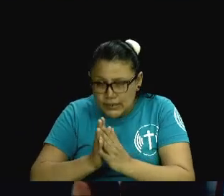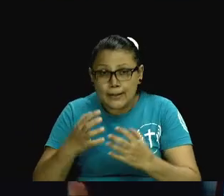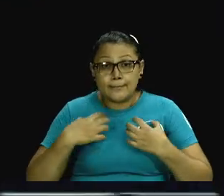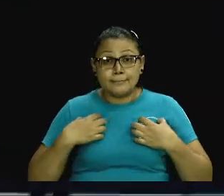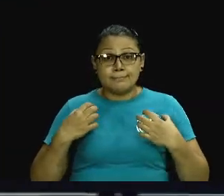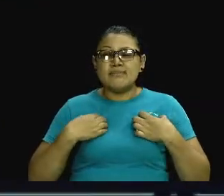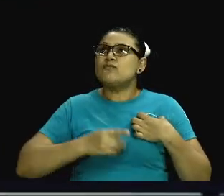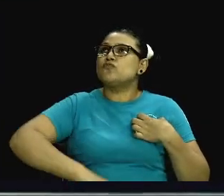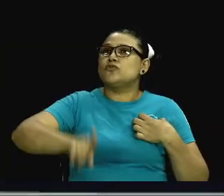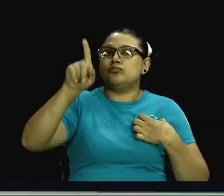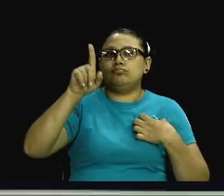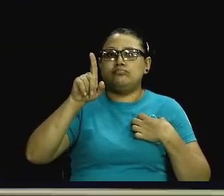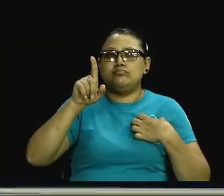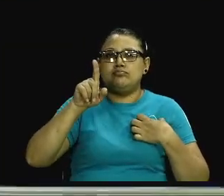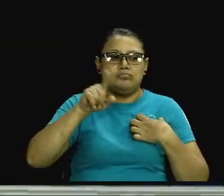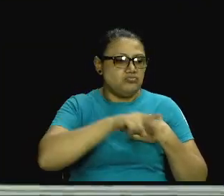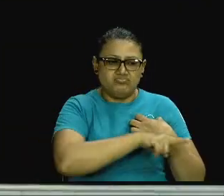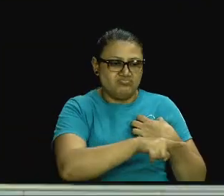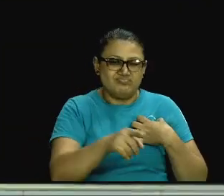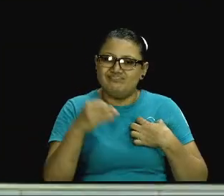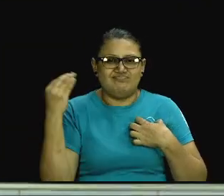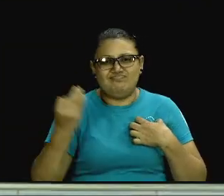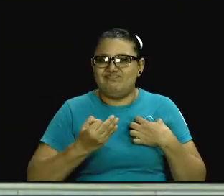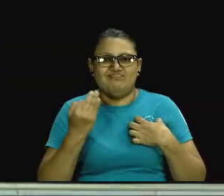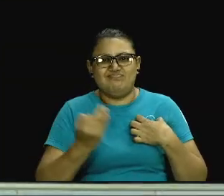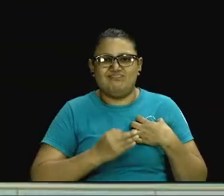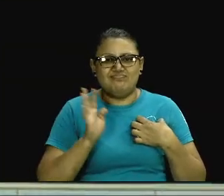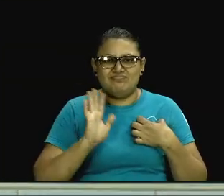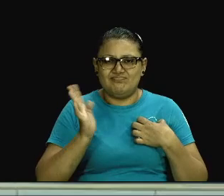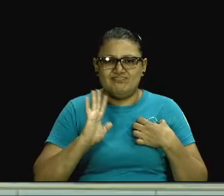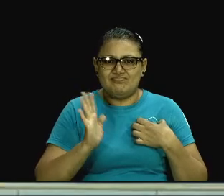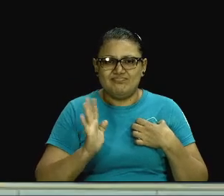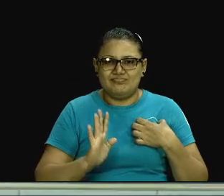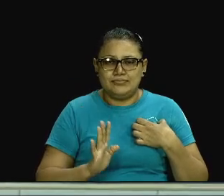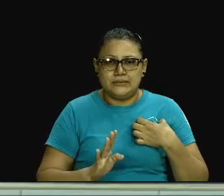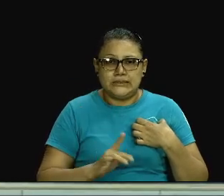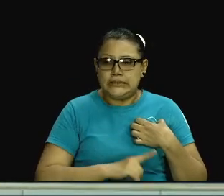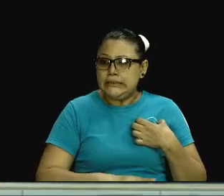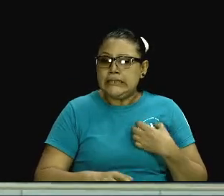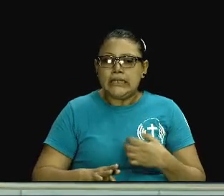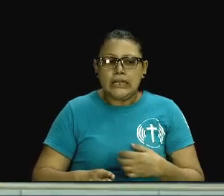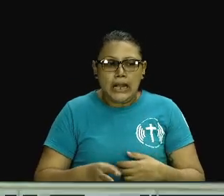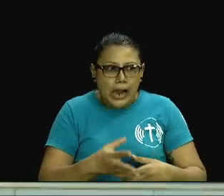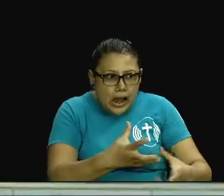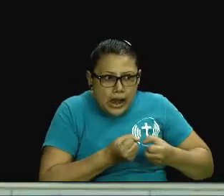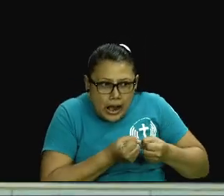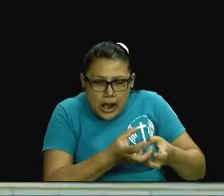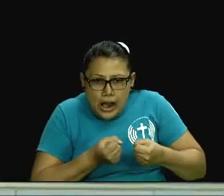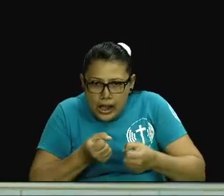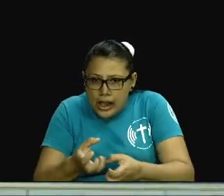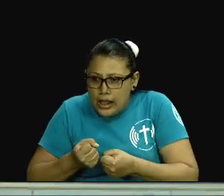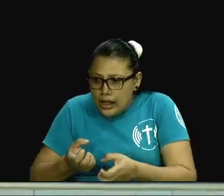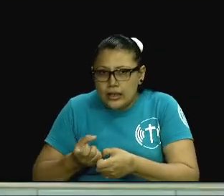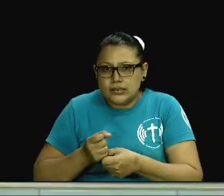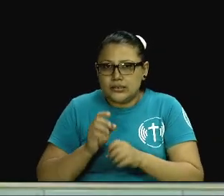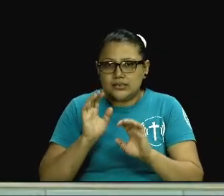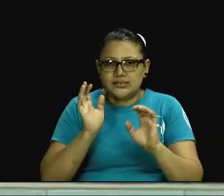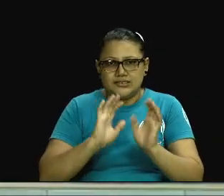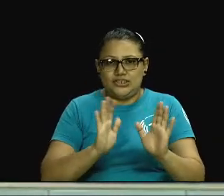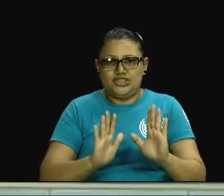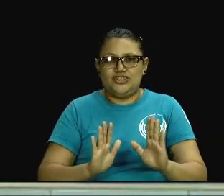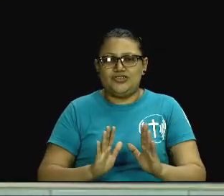no necesitamos estar echando cosas ni bajando gente ni bajando y lo digo con respeto santos